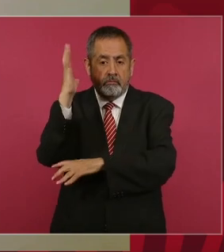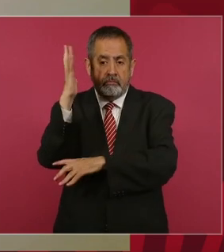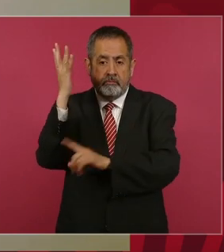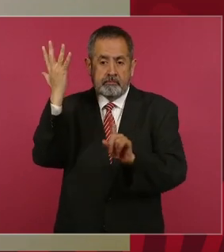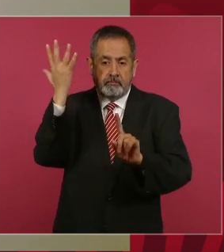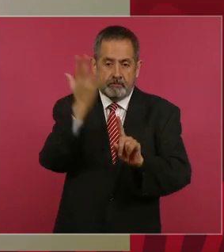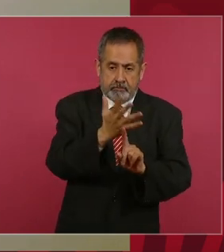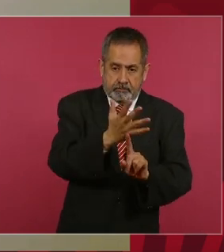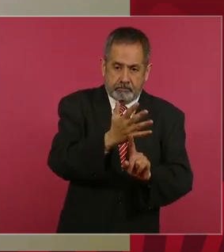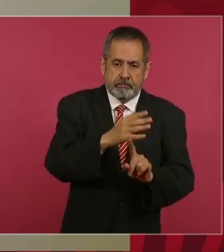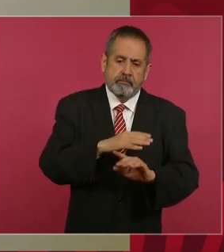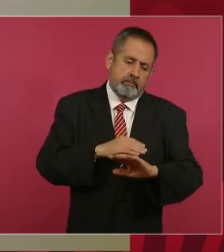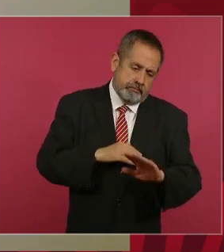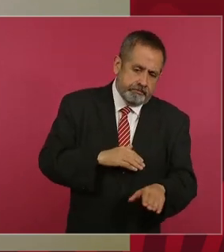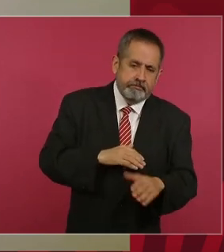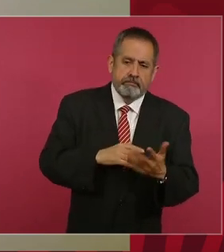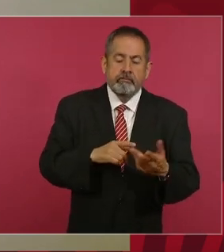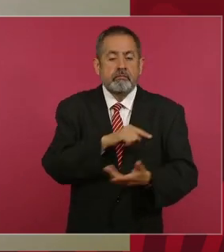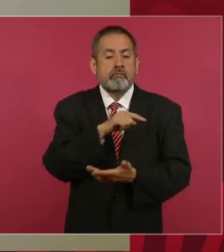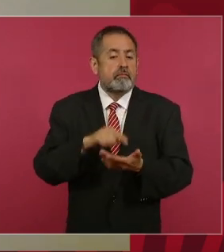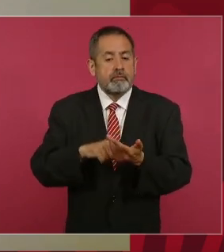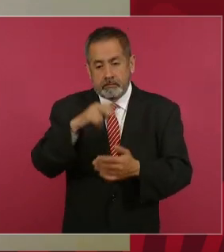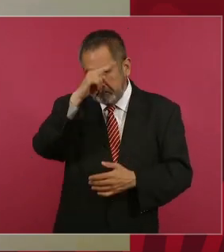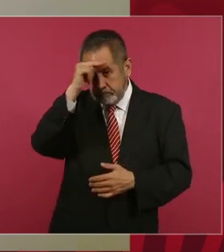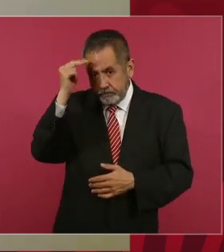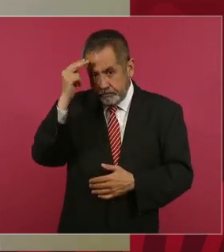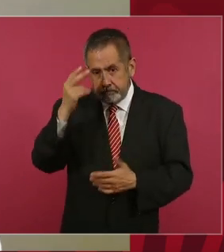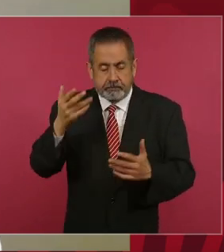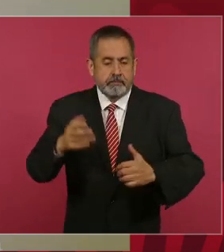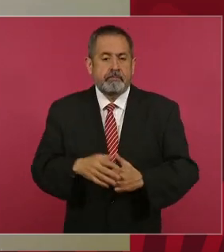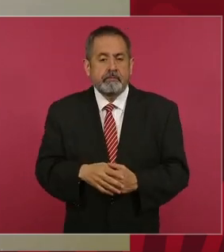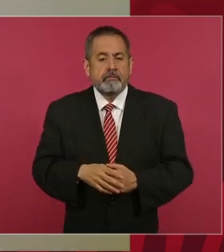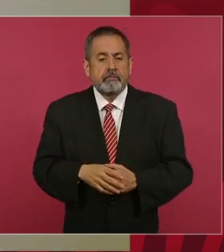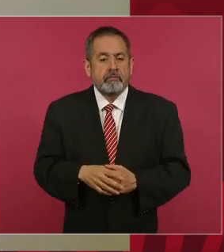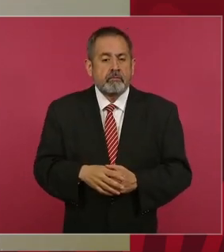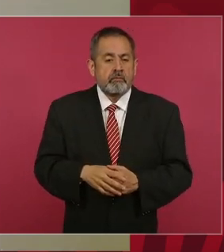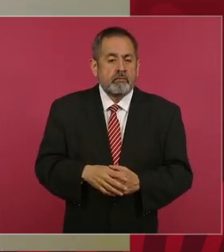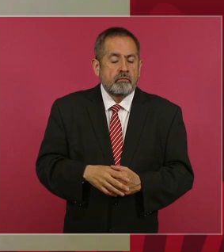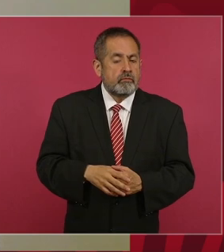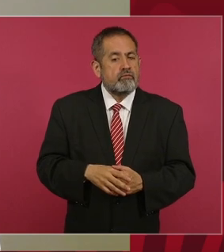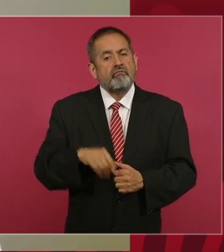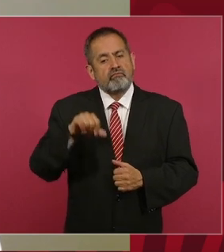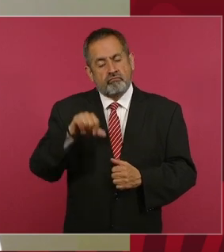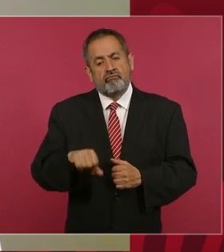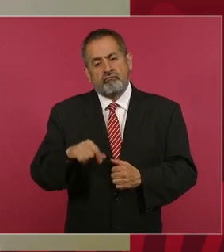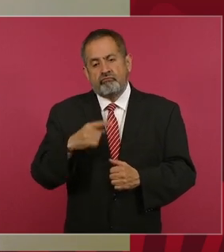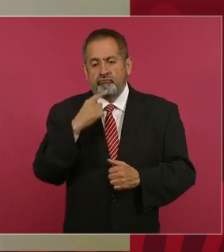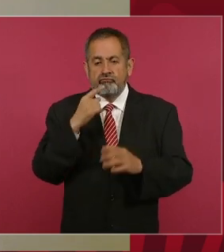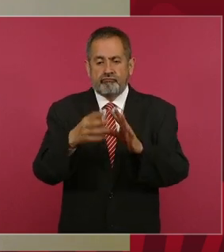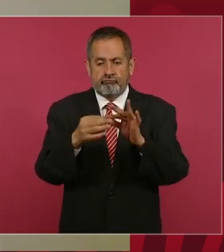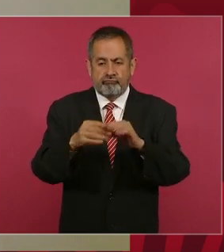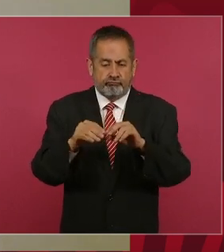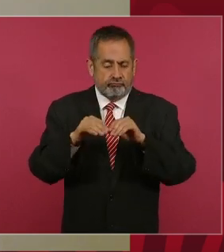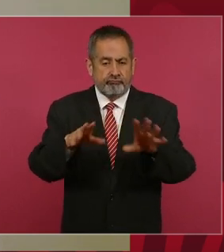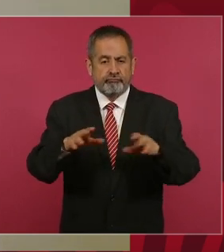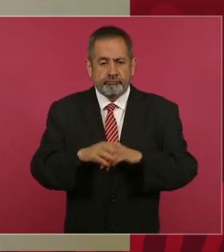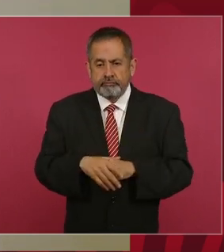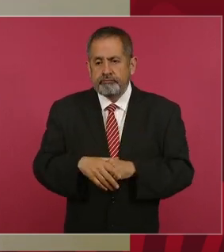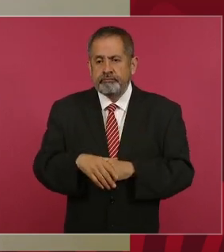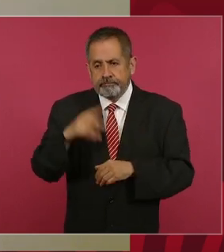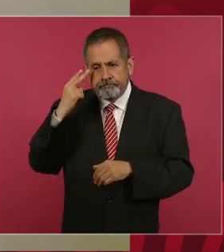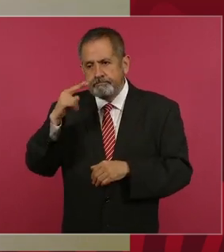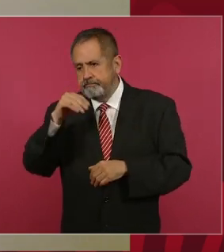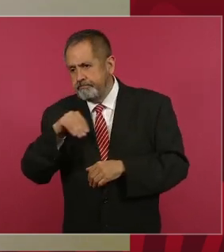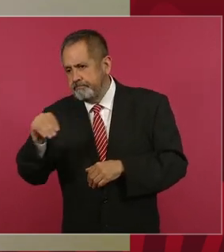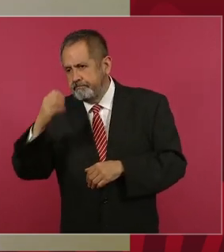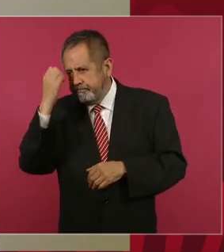en Bahía de Banderas, Nayarit. El día de hoy, como ya lo mencioné, se va a llevar a cabo los recorridos de